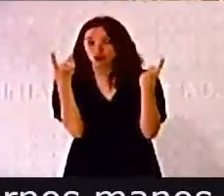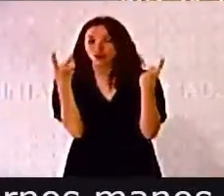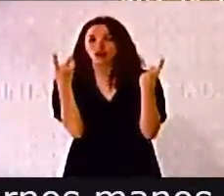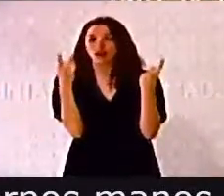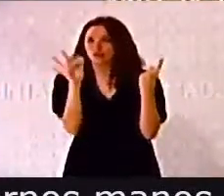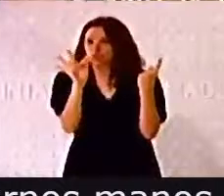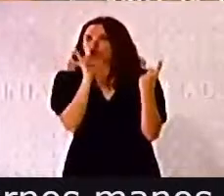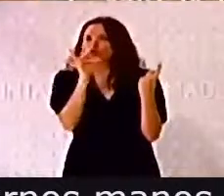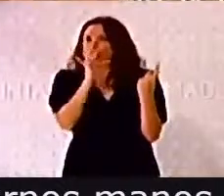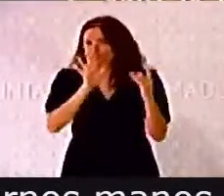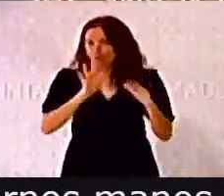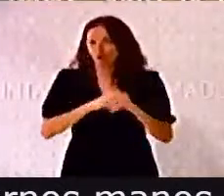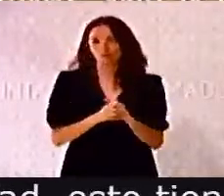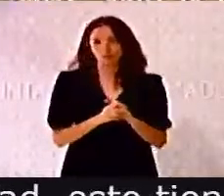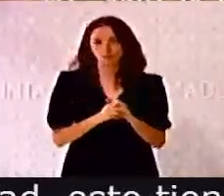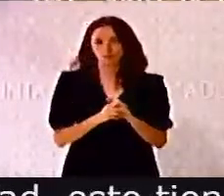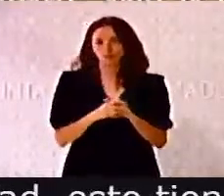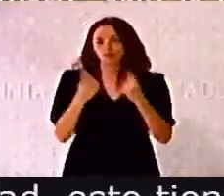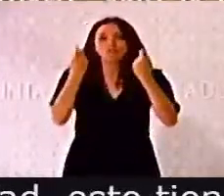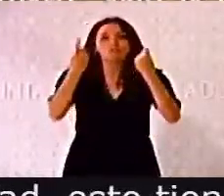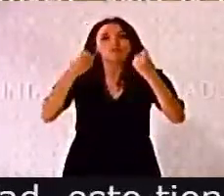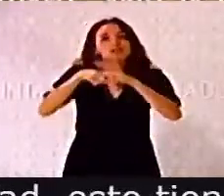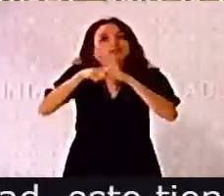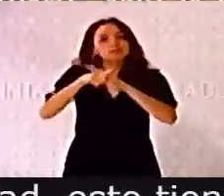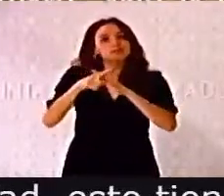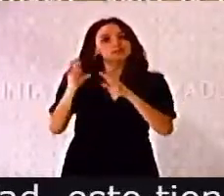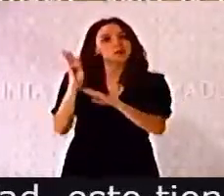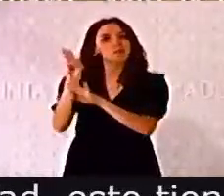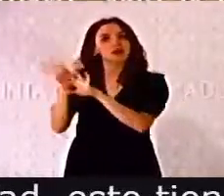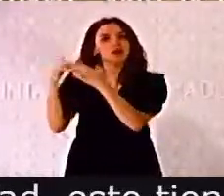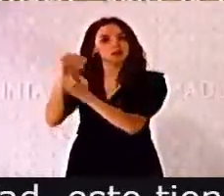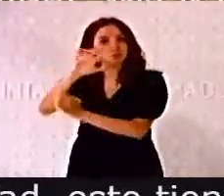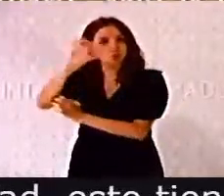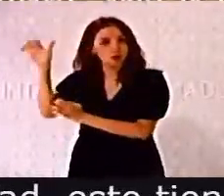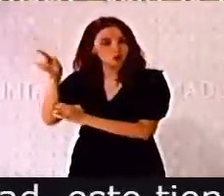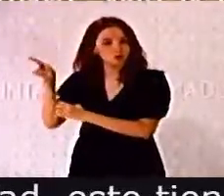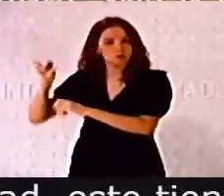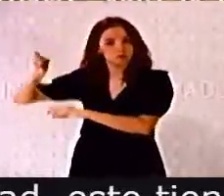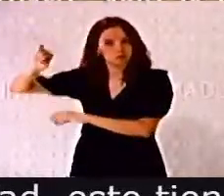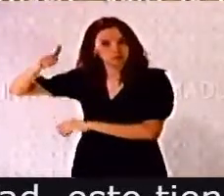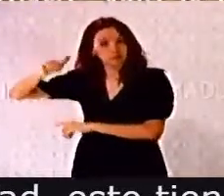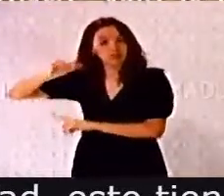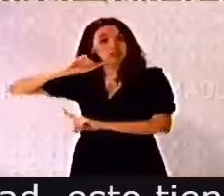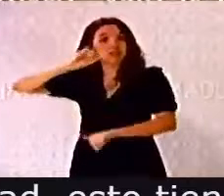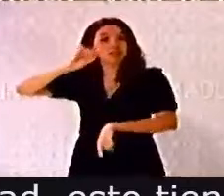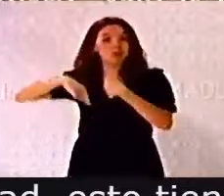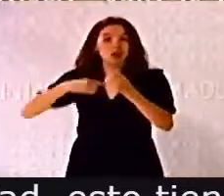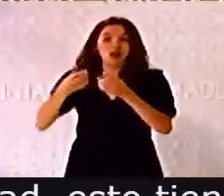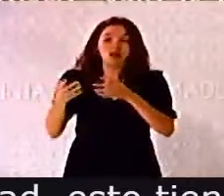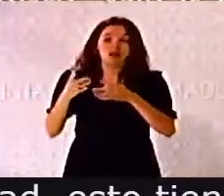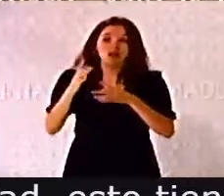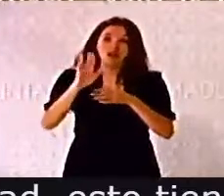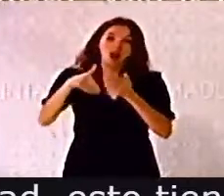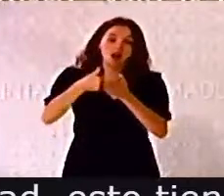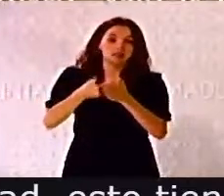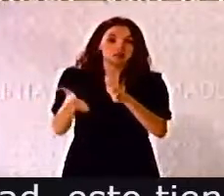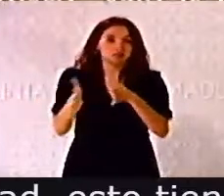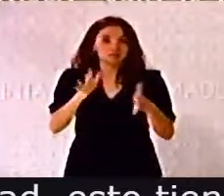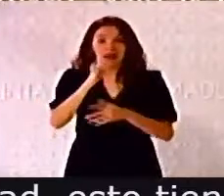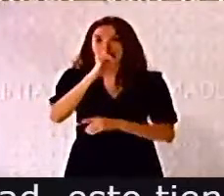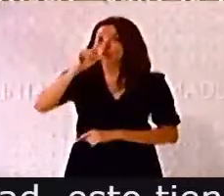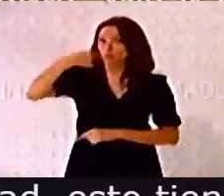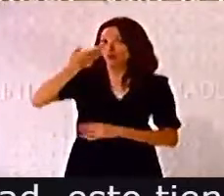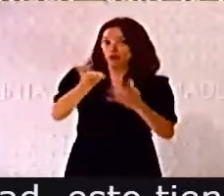todavía recorrido, que tiene que ir al Parlamento Europeo, que tiene que ser aprobado y que se sabe que hasta mediados del año que viene se empezaría a